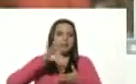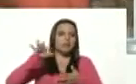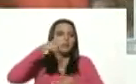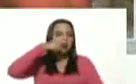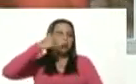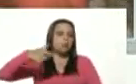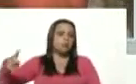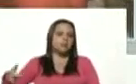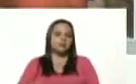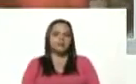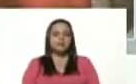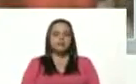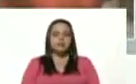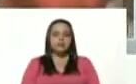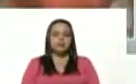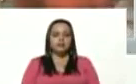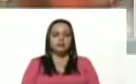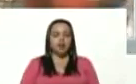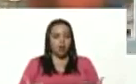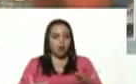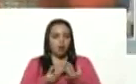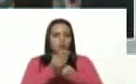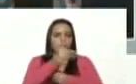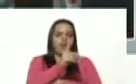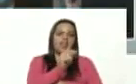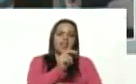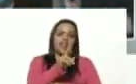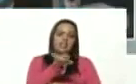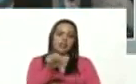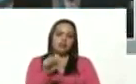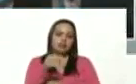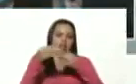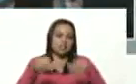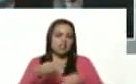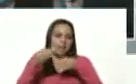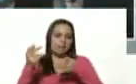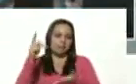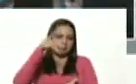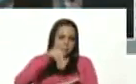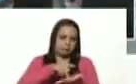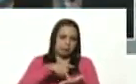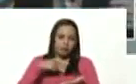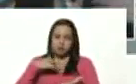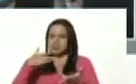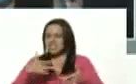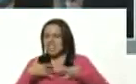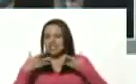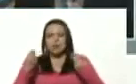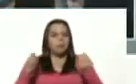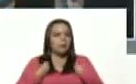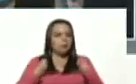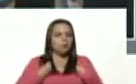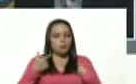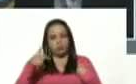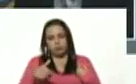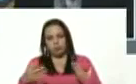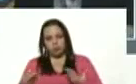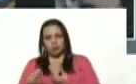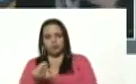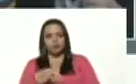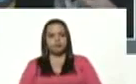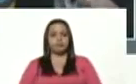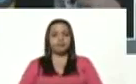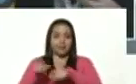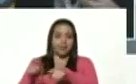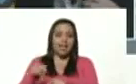pueblos. Don Darío Vivas, siempre presente. Yo lo siento vivo siempre a Darío. Mira, Keila, te